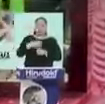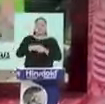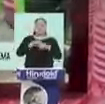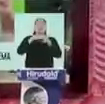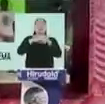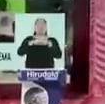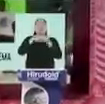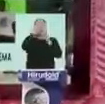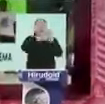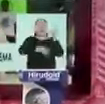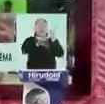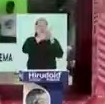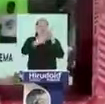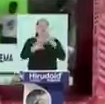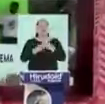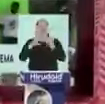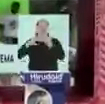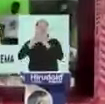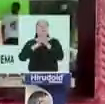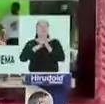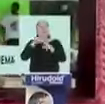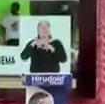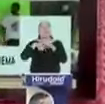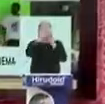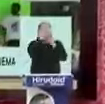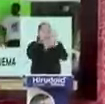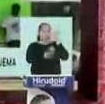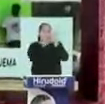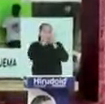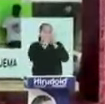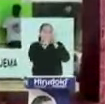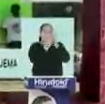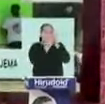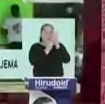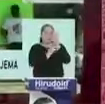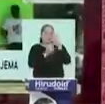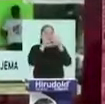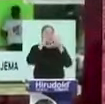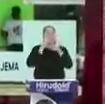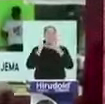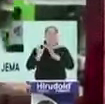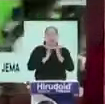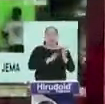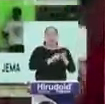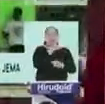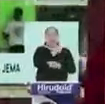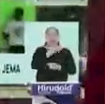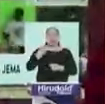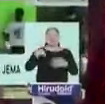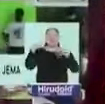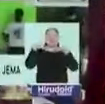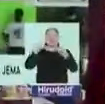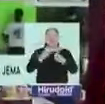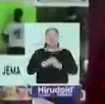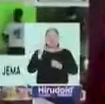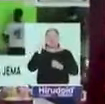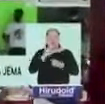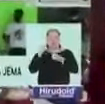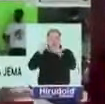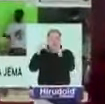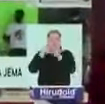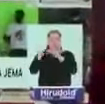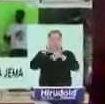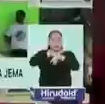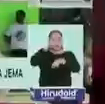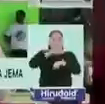compatriotas, nuestros compatriotas peruanos de las zonas más alejadas, tendrían todo el derecho de acceder a la vacuna. Un tercer factor,